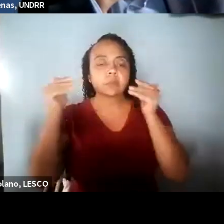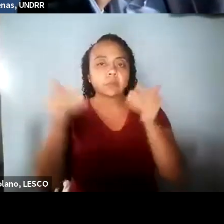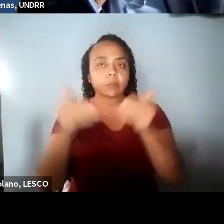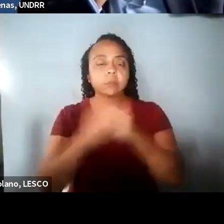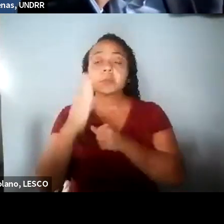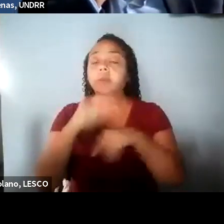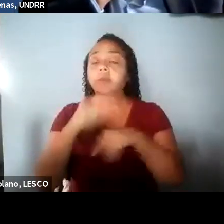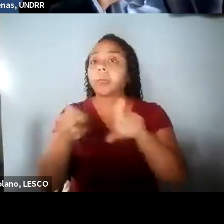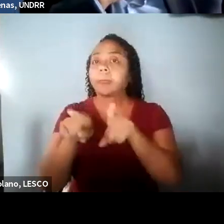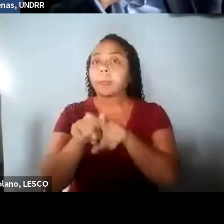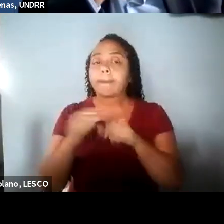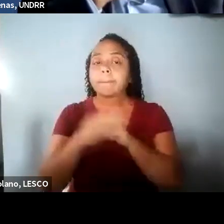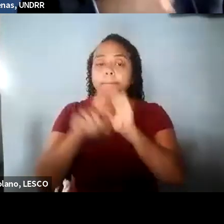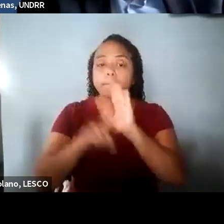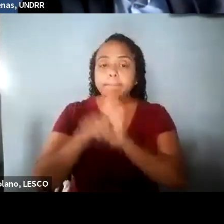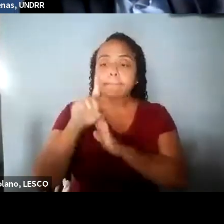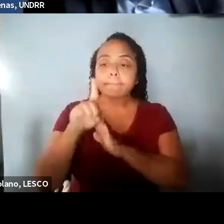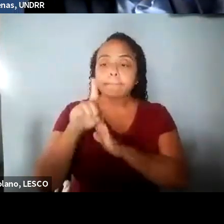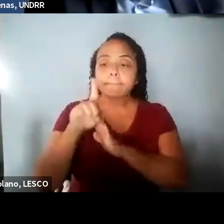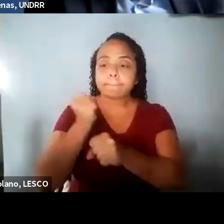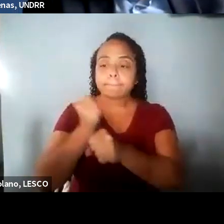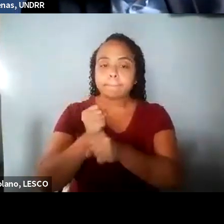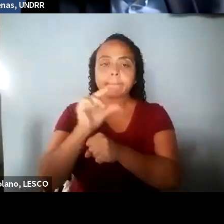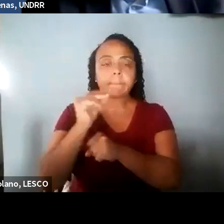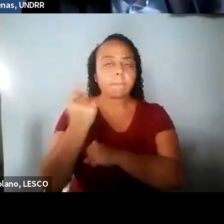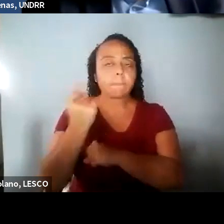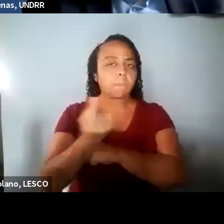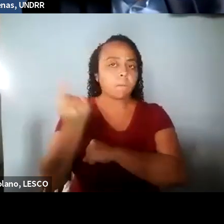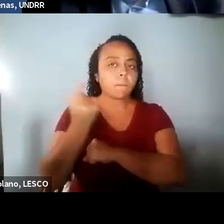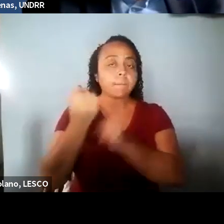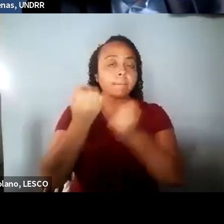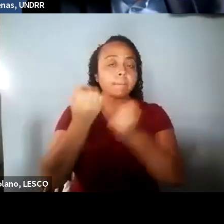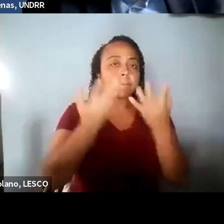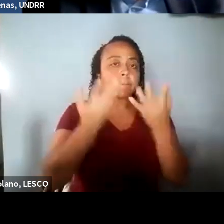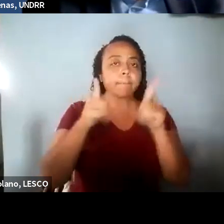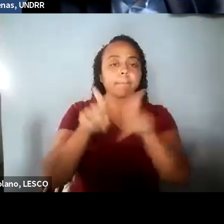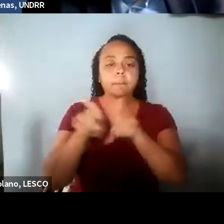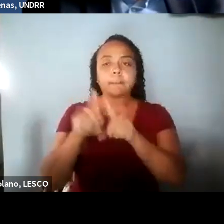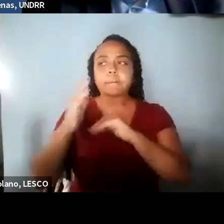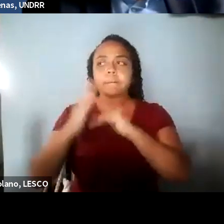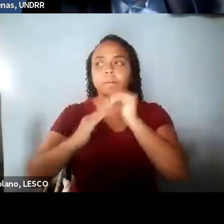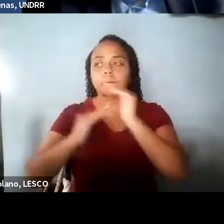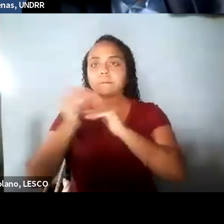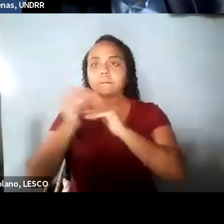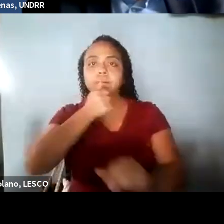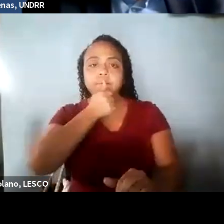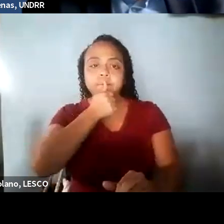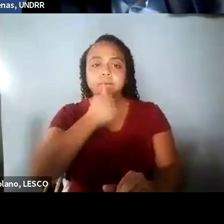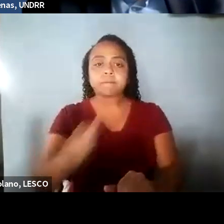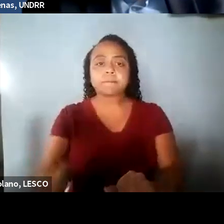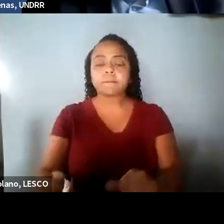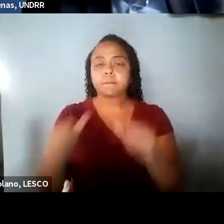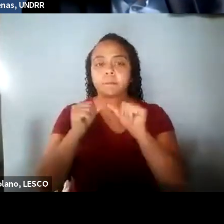también de desarrollar obras no solamente públicas sino también de infraestructura privada que sean sostenibles